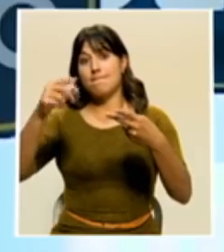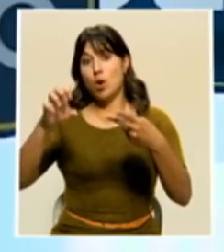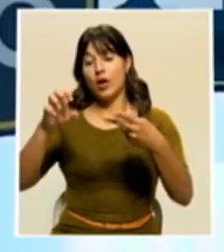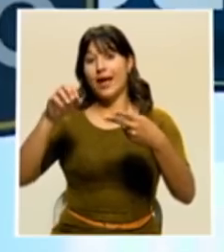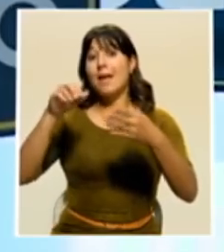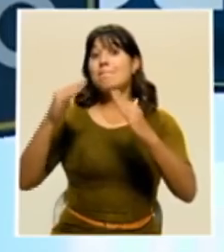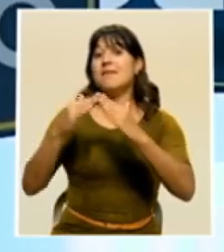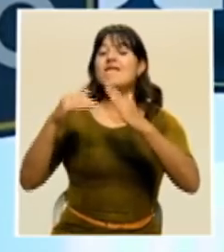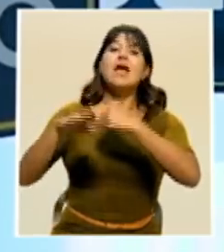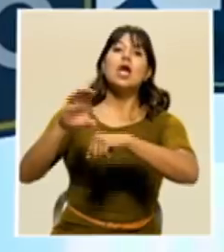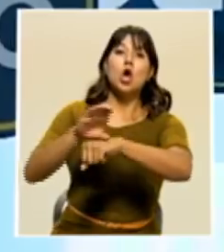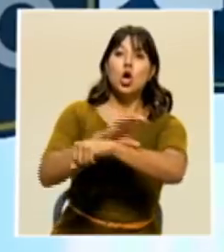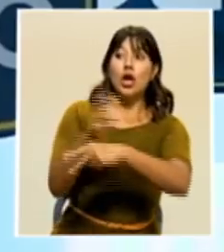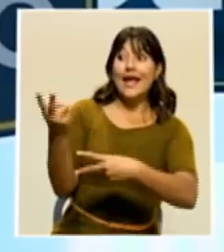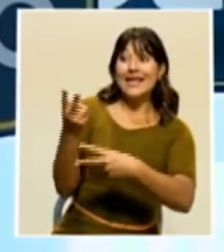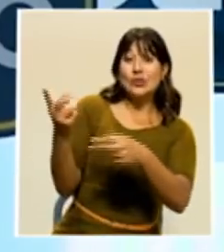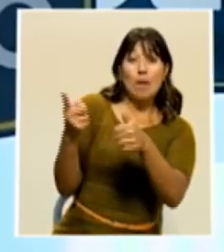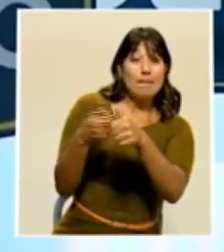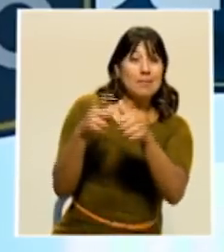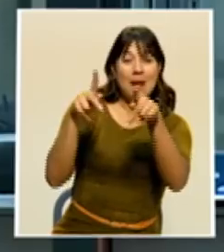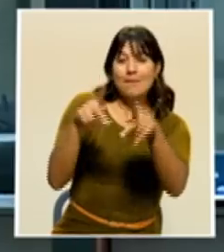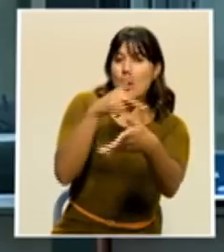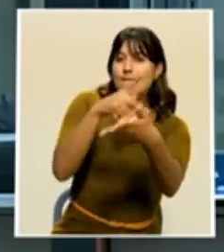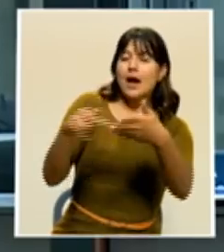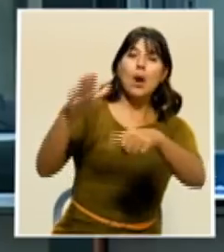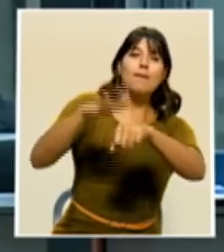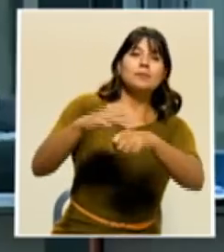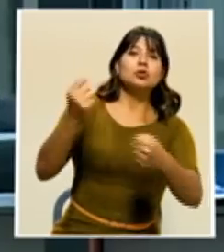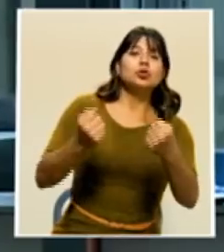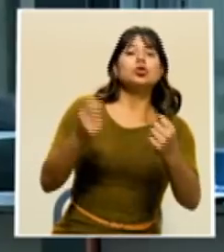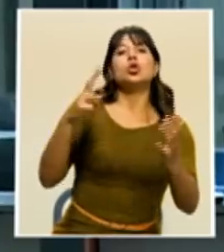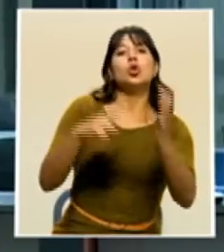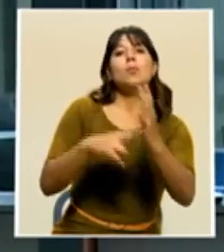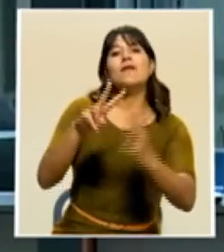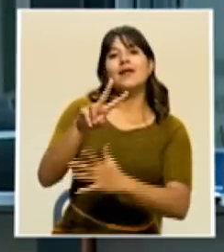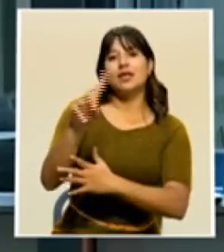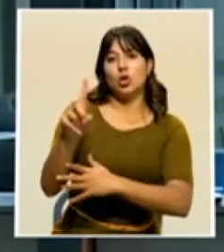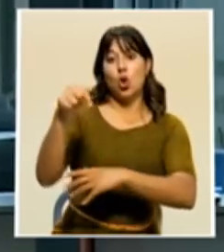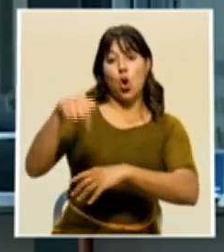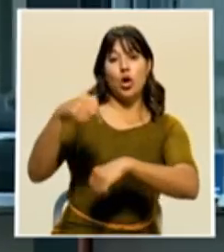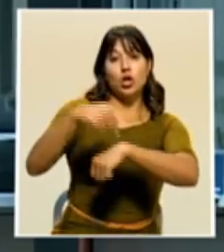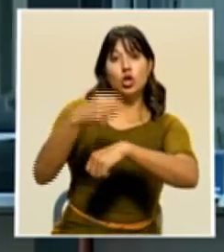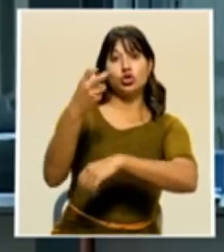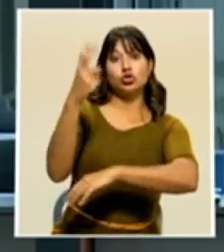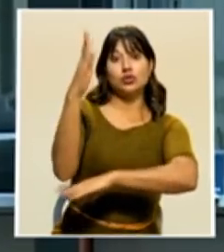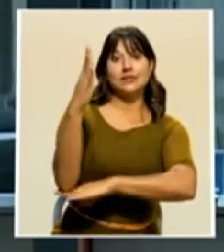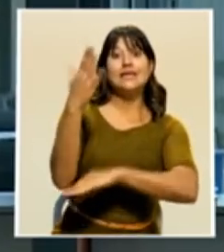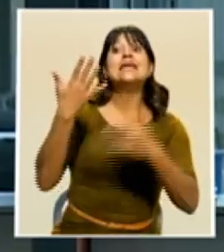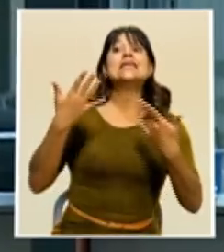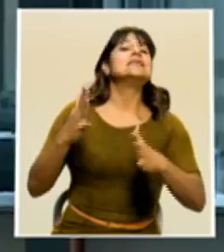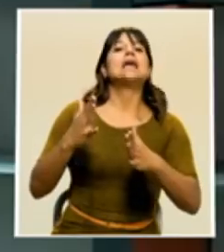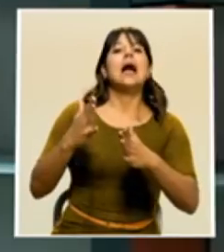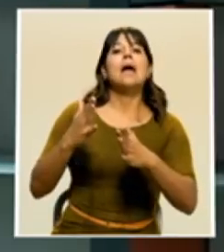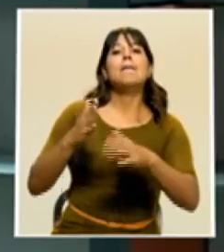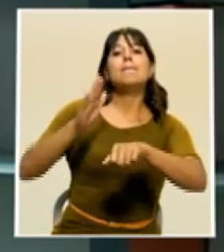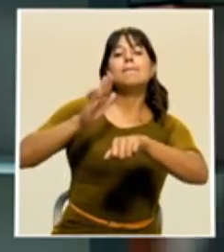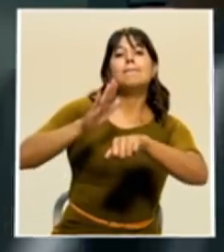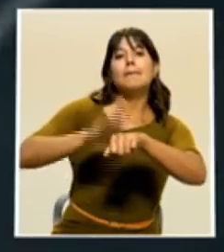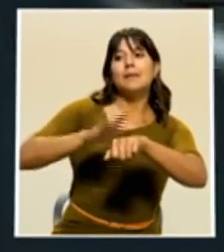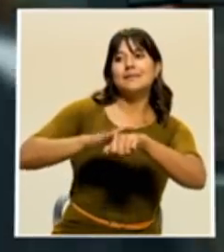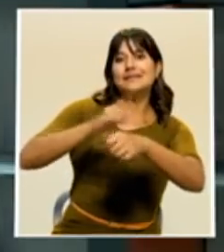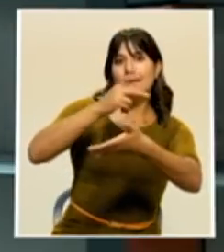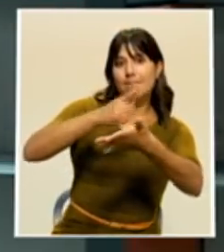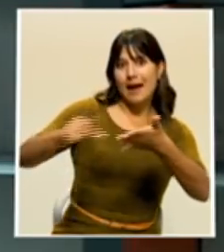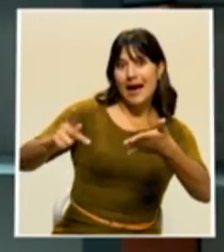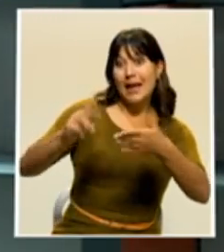el país en pagar el marchamo 2021. A las 12 mediodía se abrió esta oportunidad y ya a los